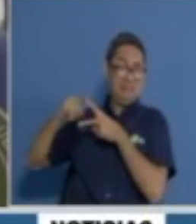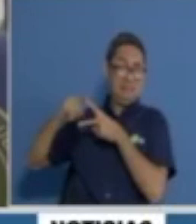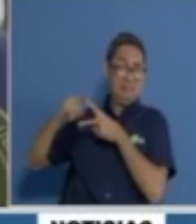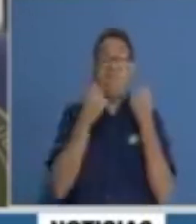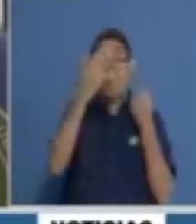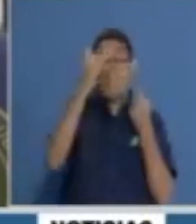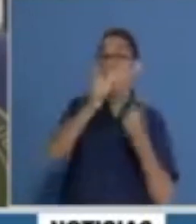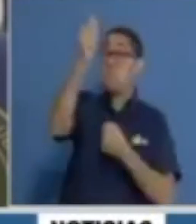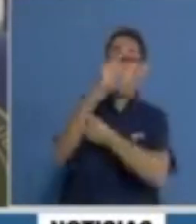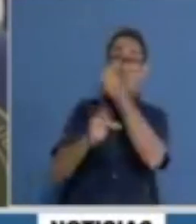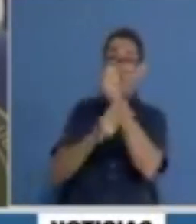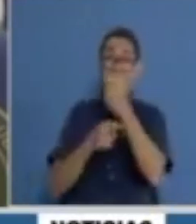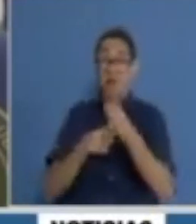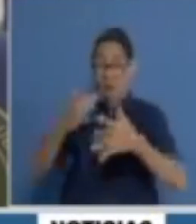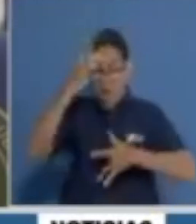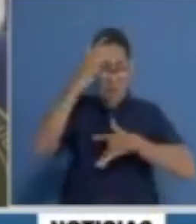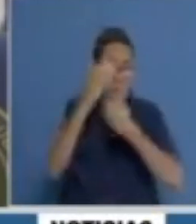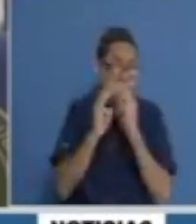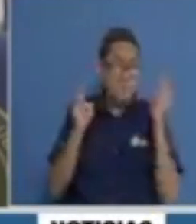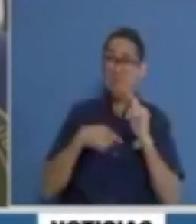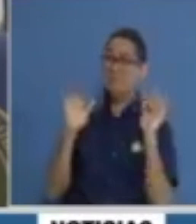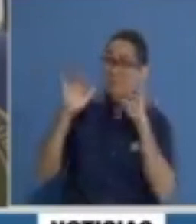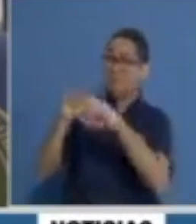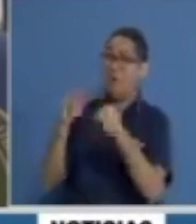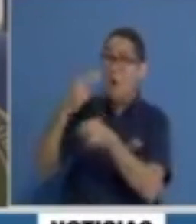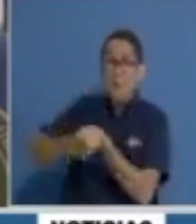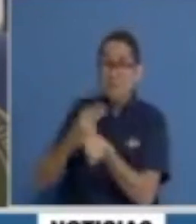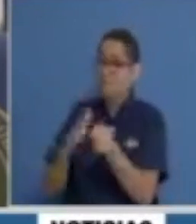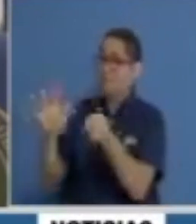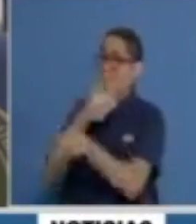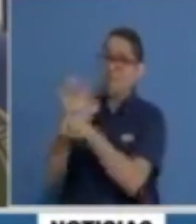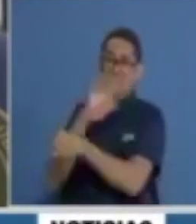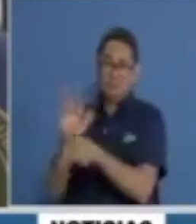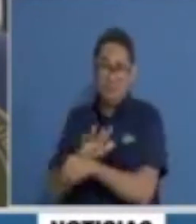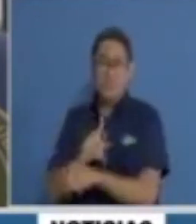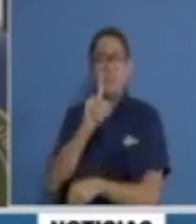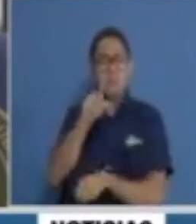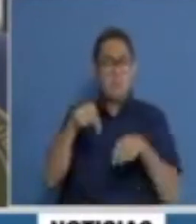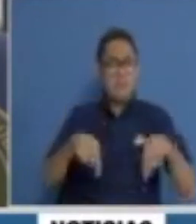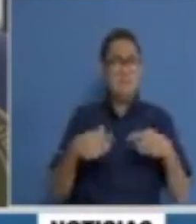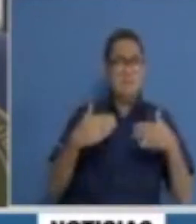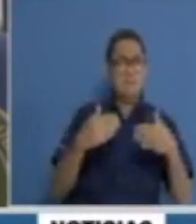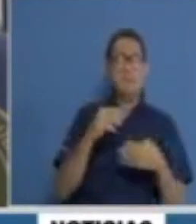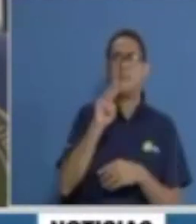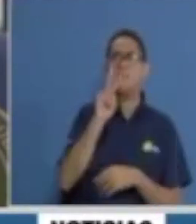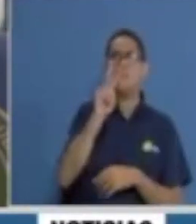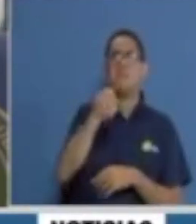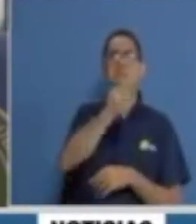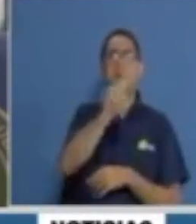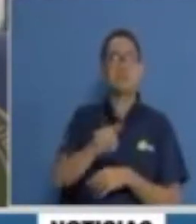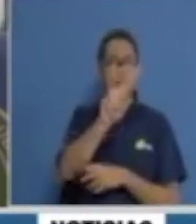la capacidad hospitalaria. Para el día 23 de marzo, es decir, 2 días antes de que se empezaron las medidas de